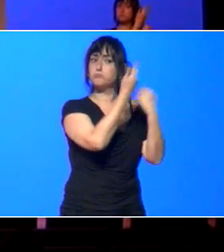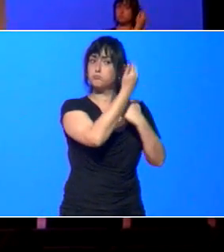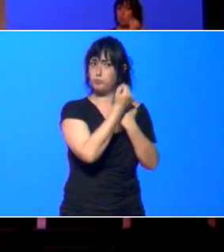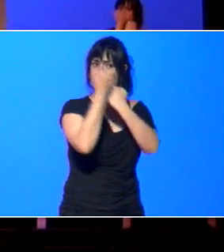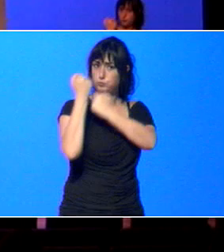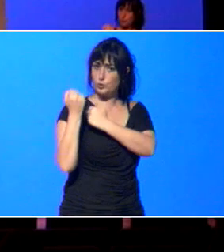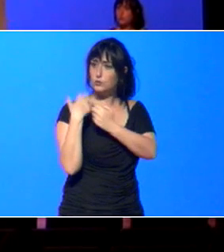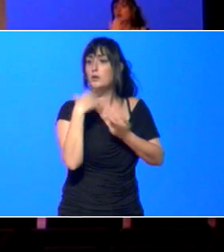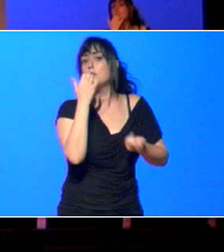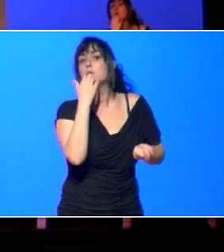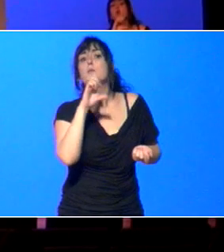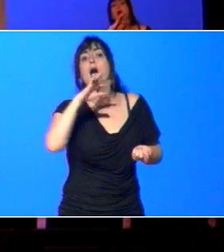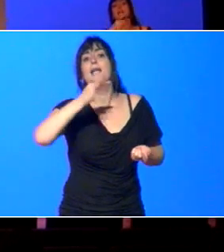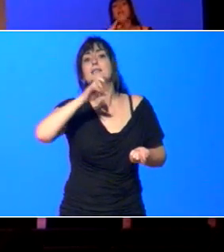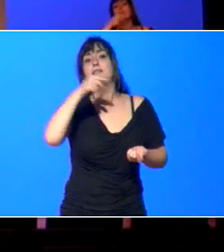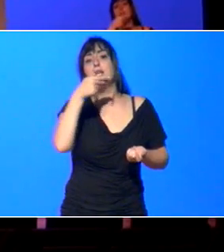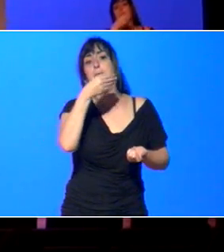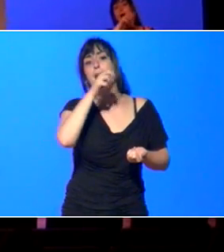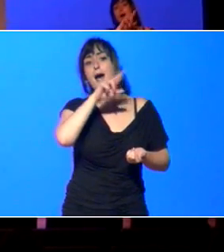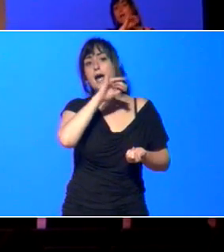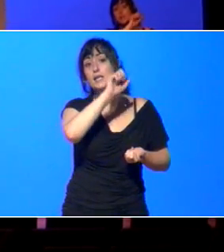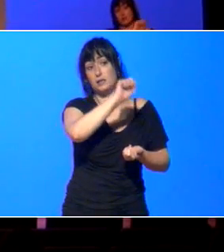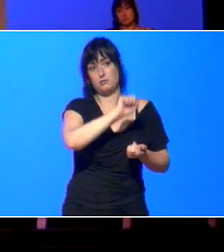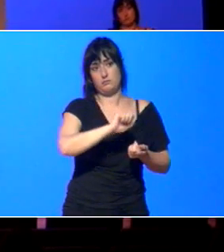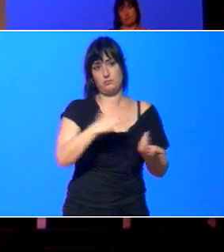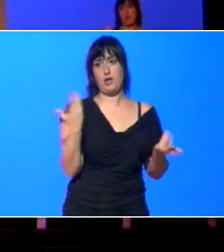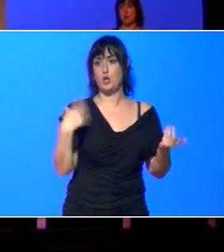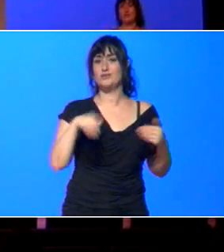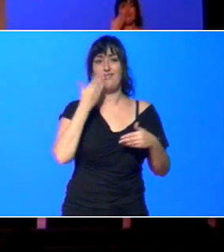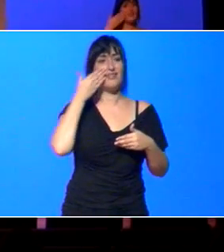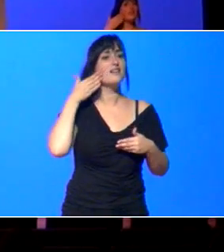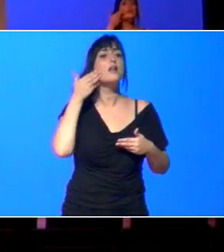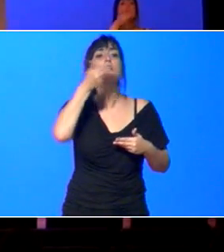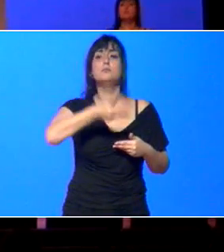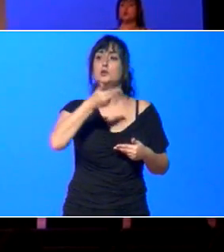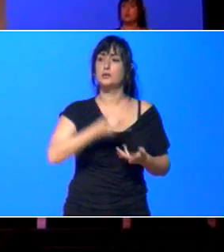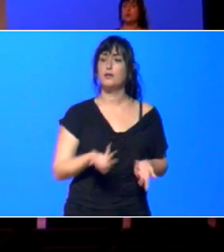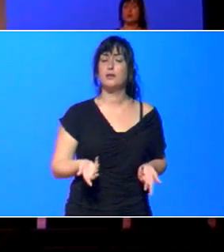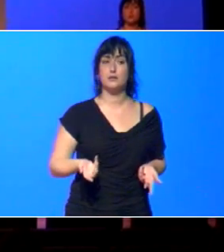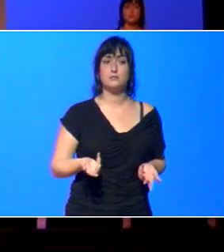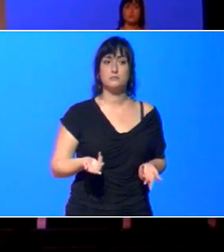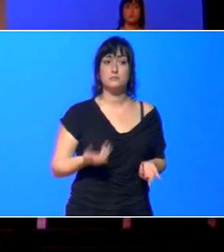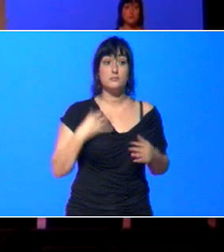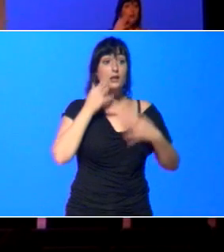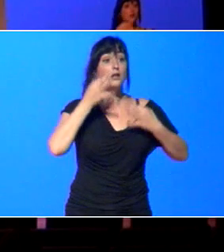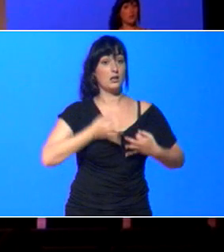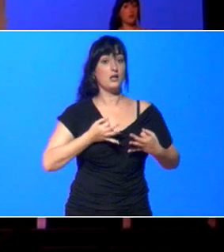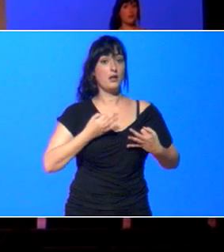el profesor Echevarría, la importancia de la dignidad, de realmente asumir lo que